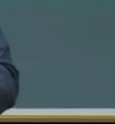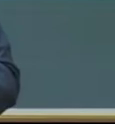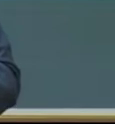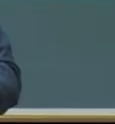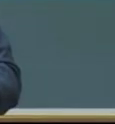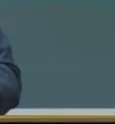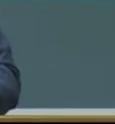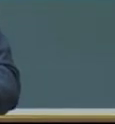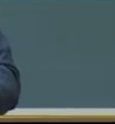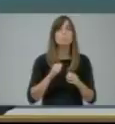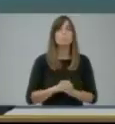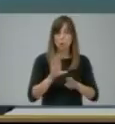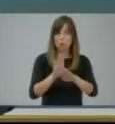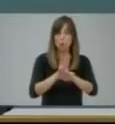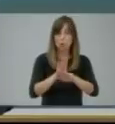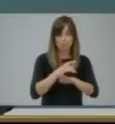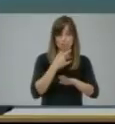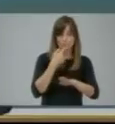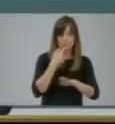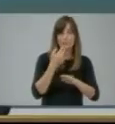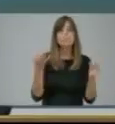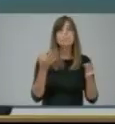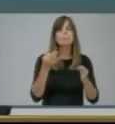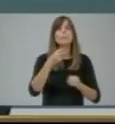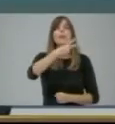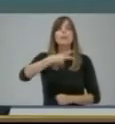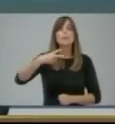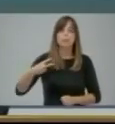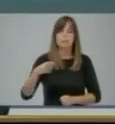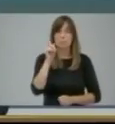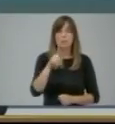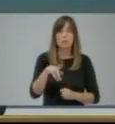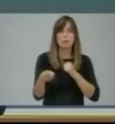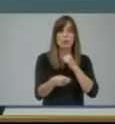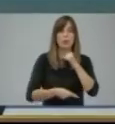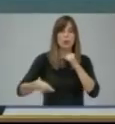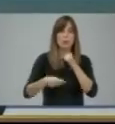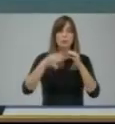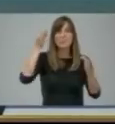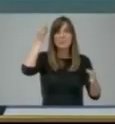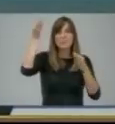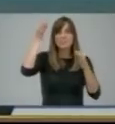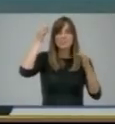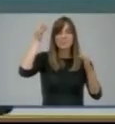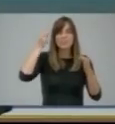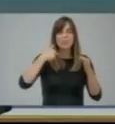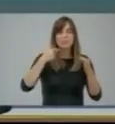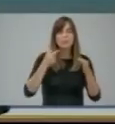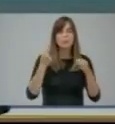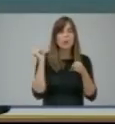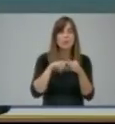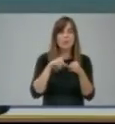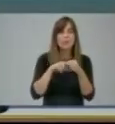en palabras de la consejera para cantabria en este mes de agosto ha conseguido el mejor dato de afiliación a la seguridad social